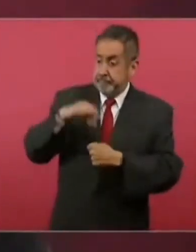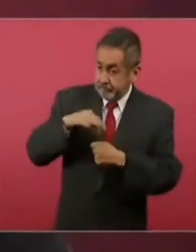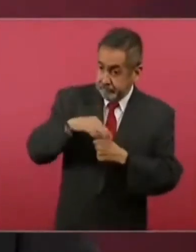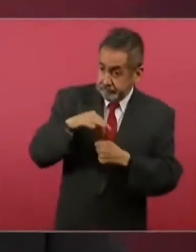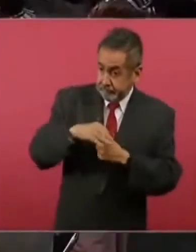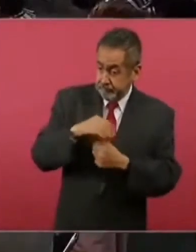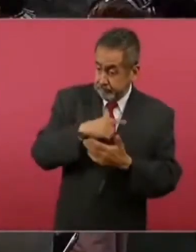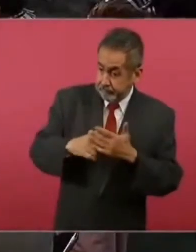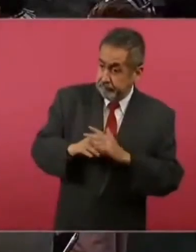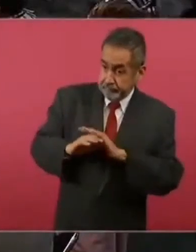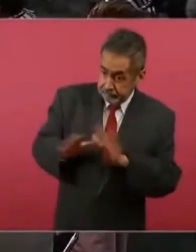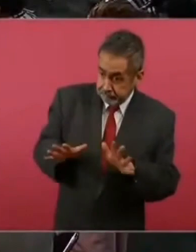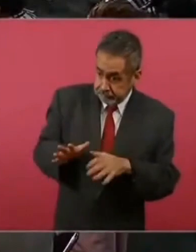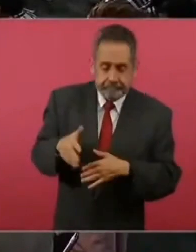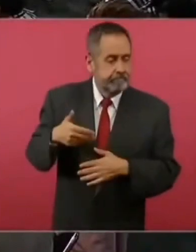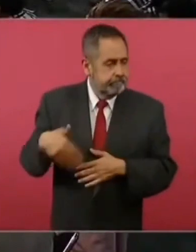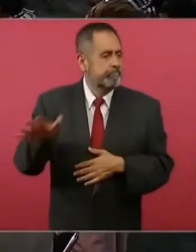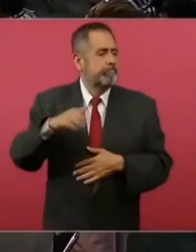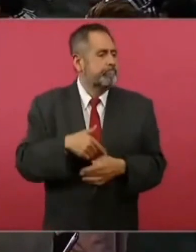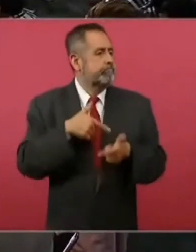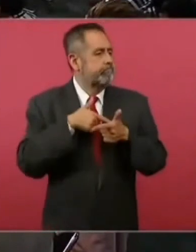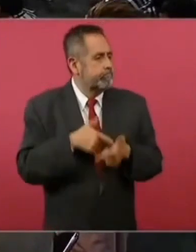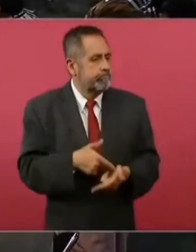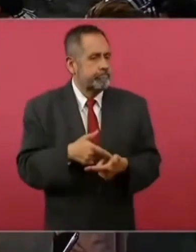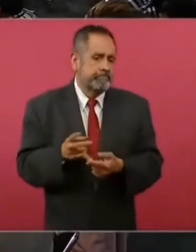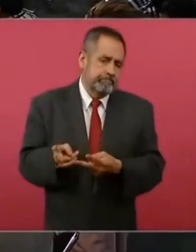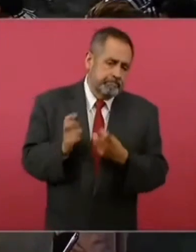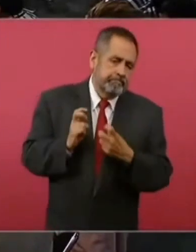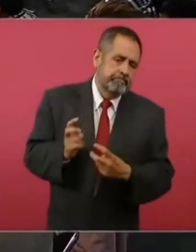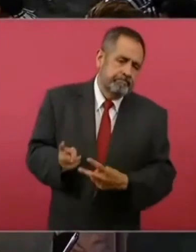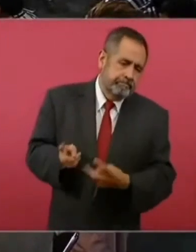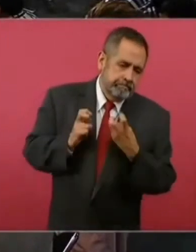para seguir en el poder y seguir robando.